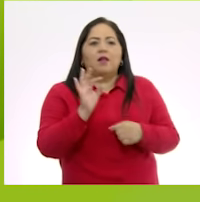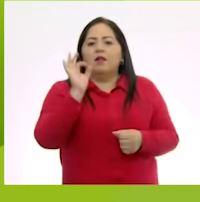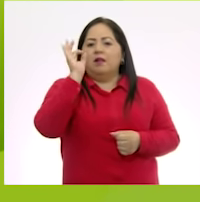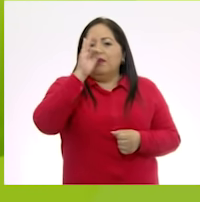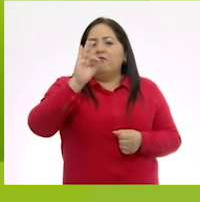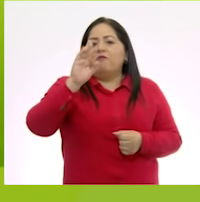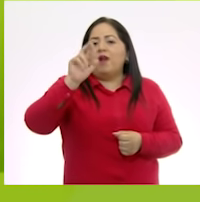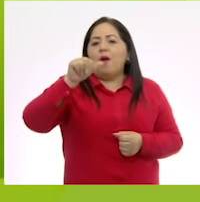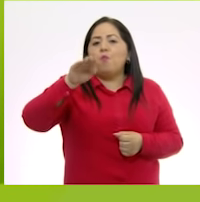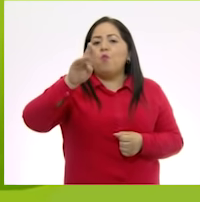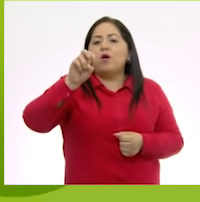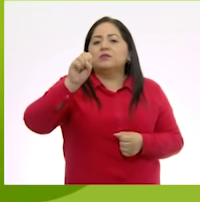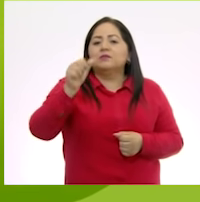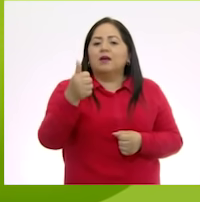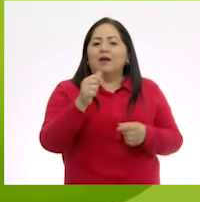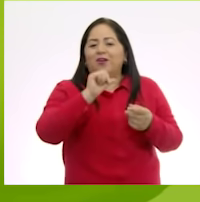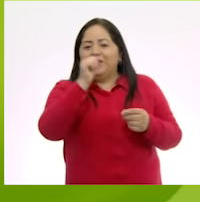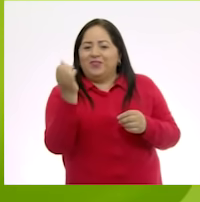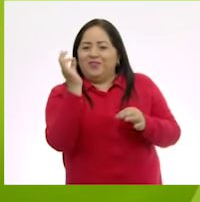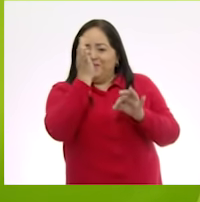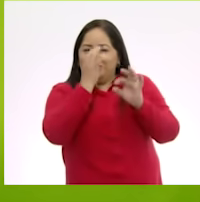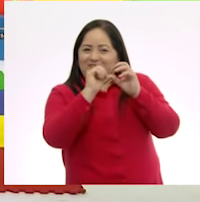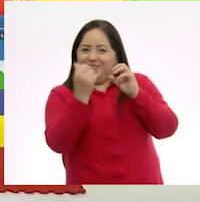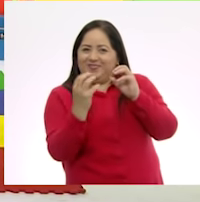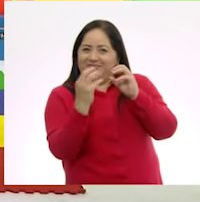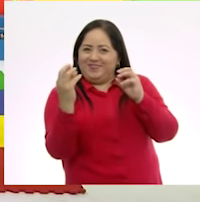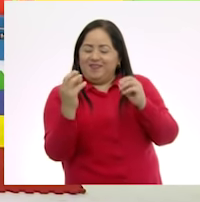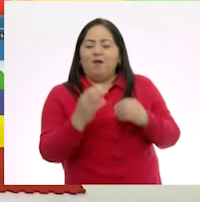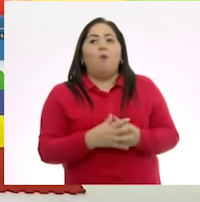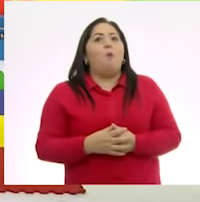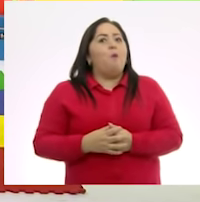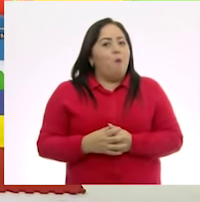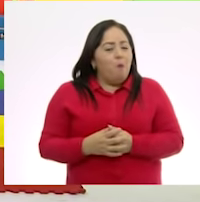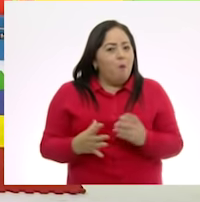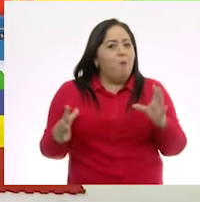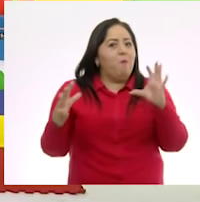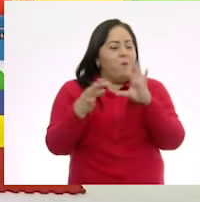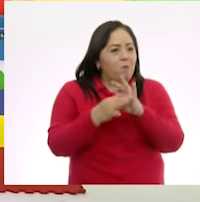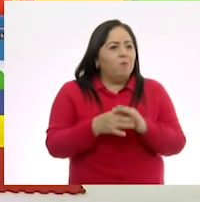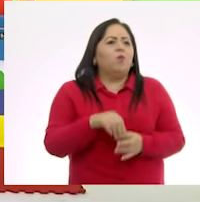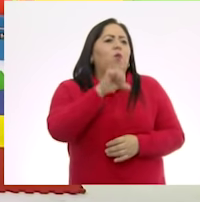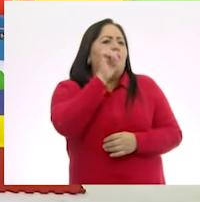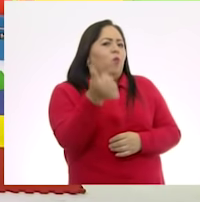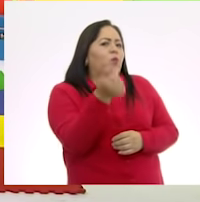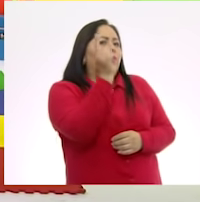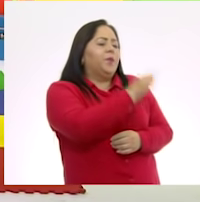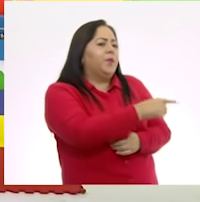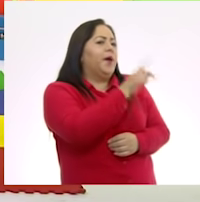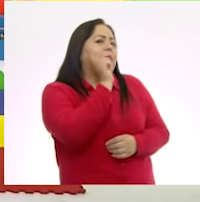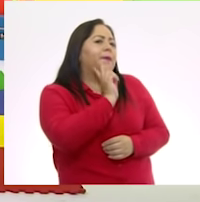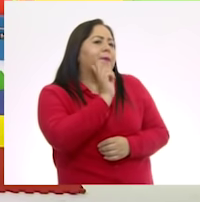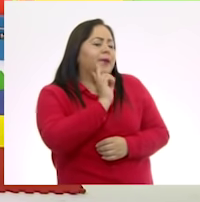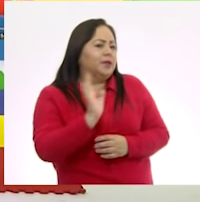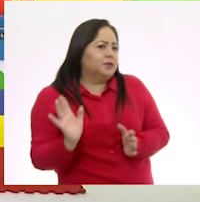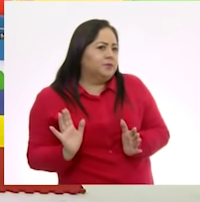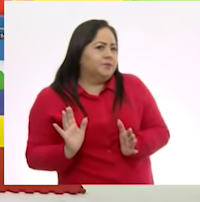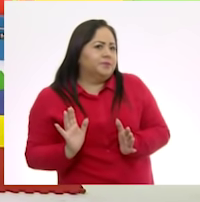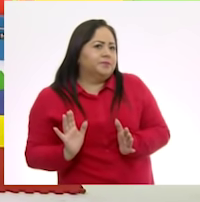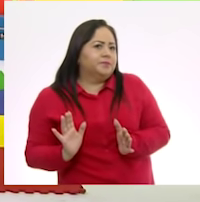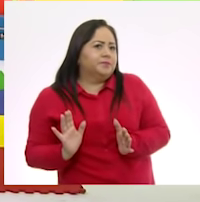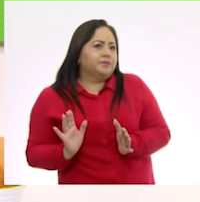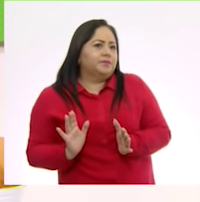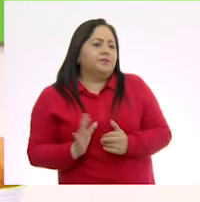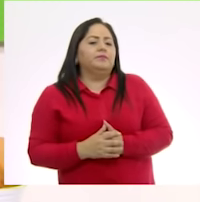frambuesa. ¡Wow! ¡Ay! A ver, Carla, ¿nos lees este? A ver.